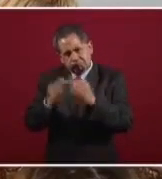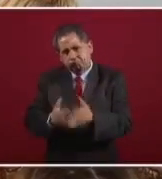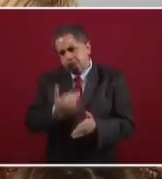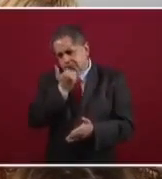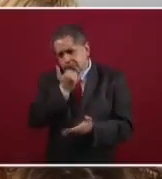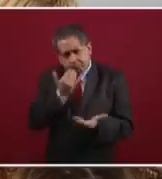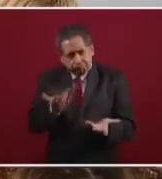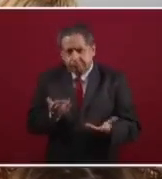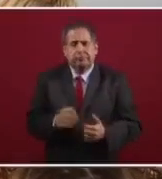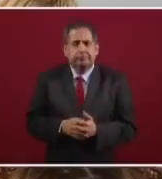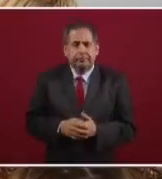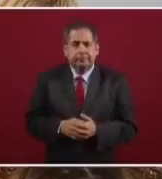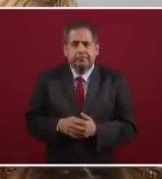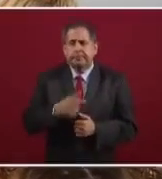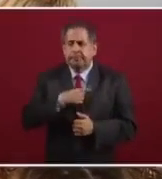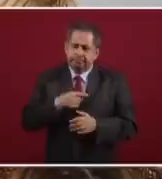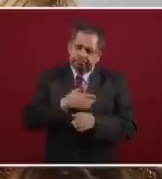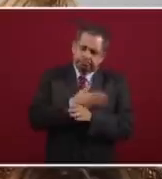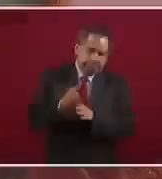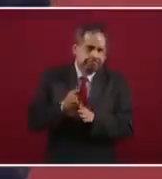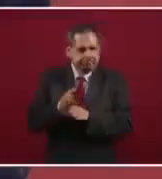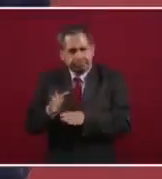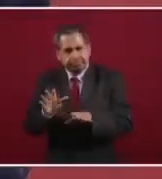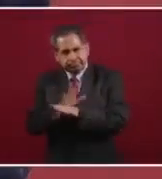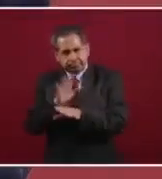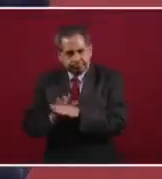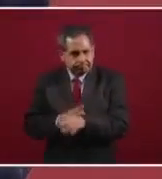y seguir rectificando